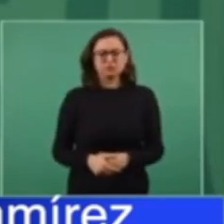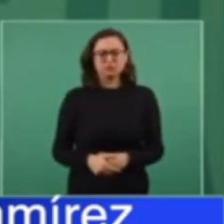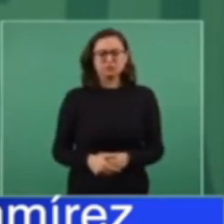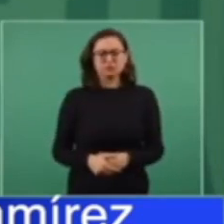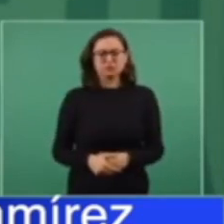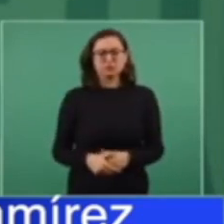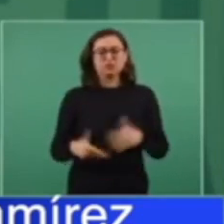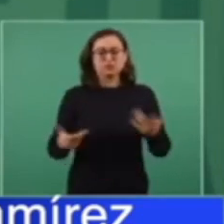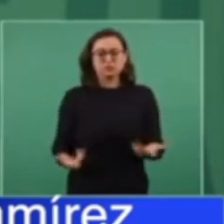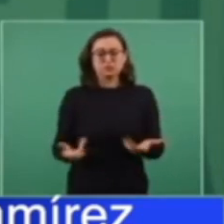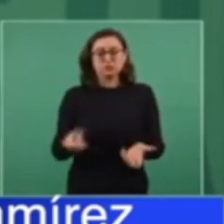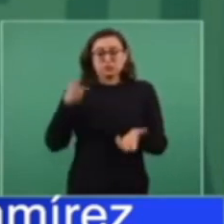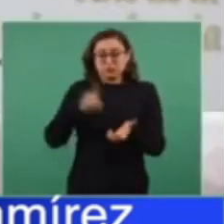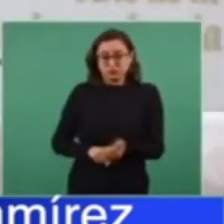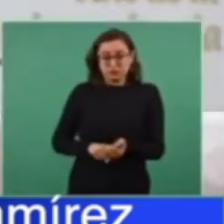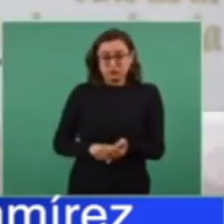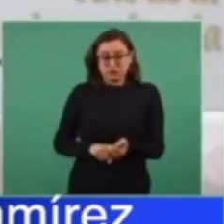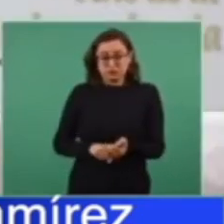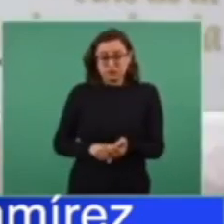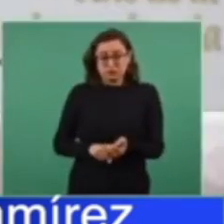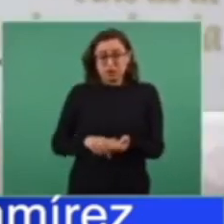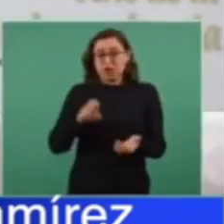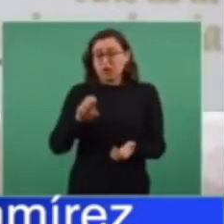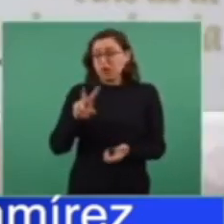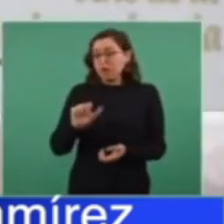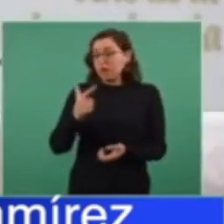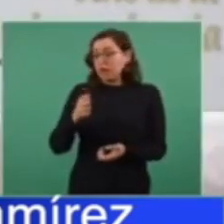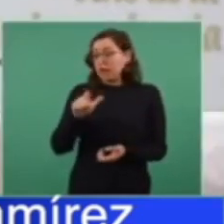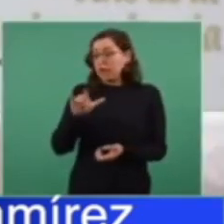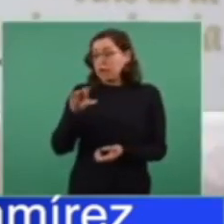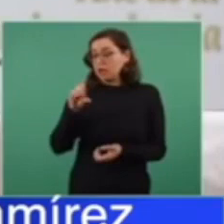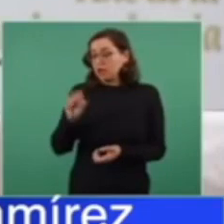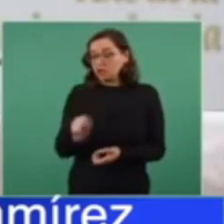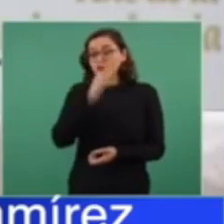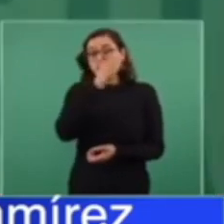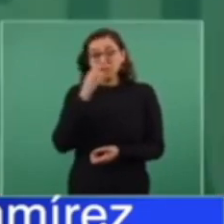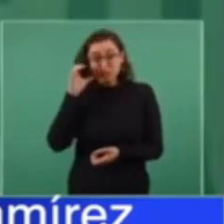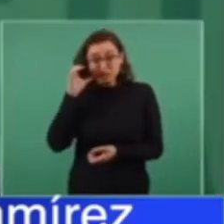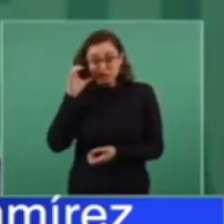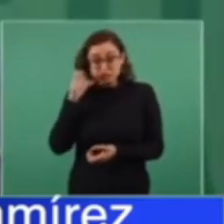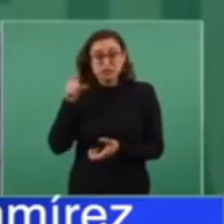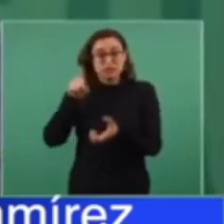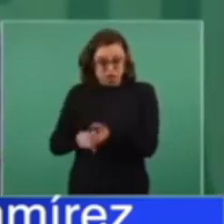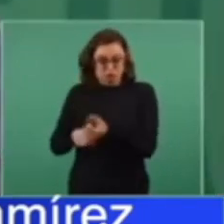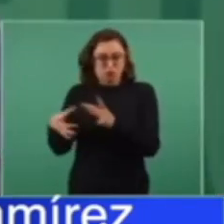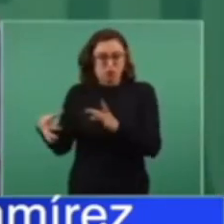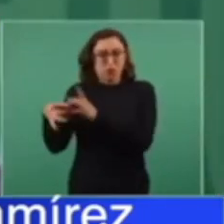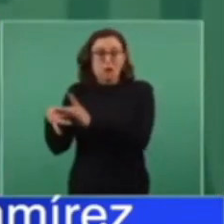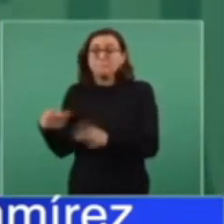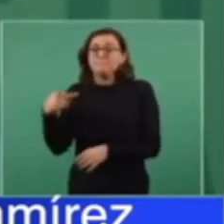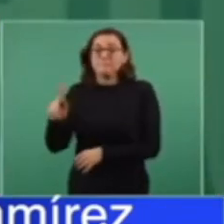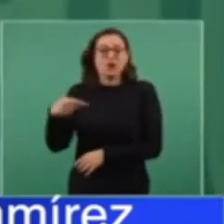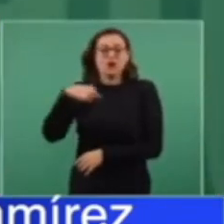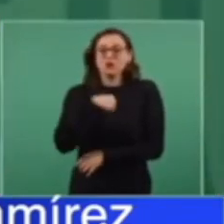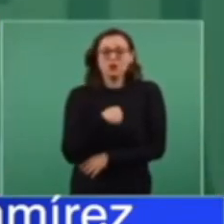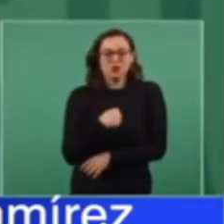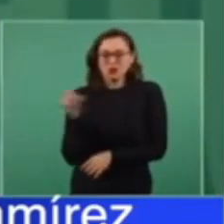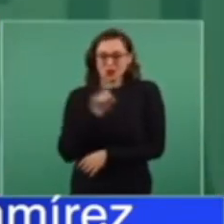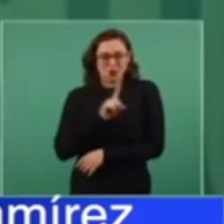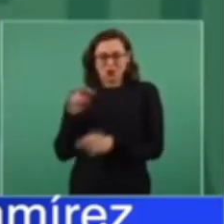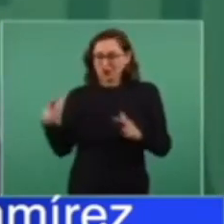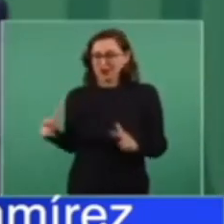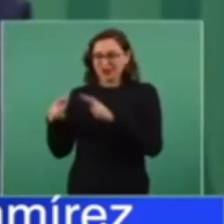hay una denominación cristiana, pero mi cristianismo, lo que yo practico, tiene que ver con Jesús Cristo